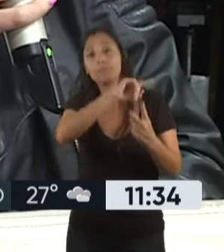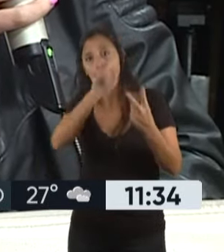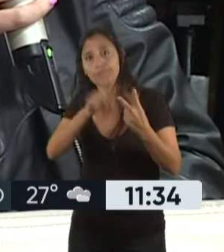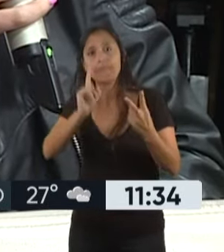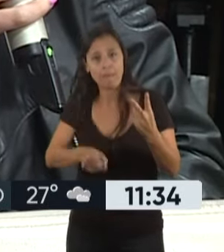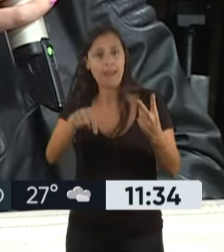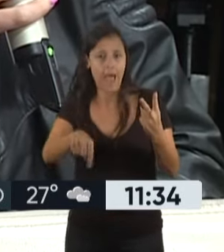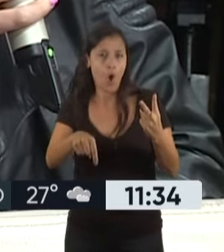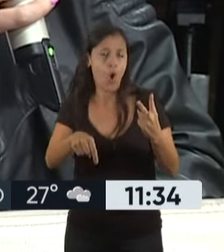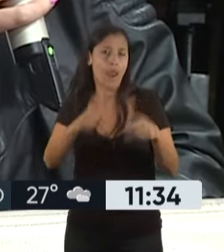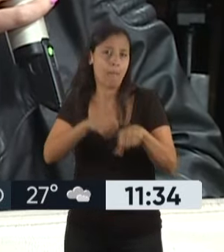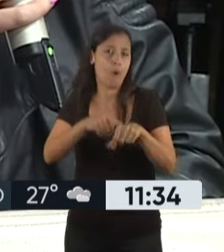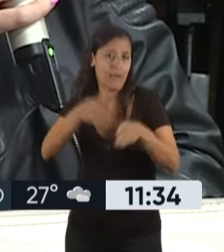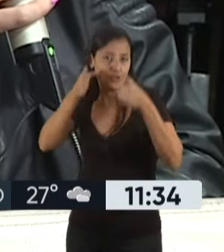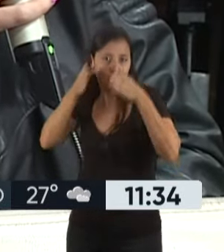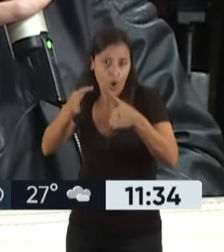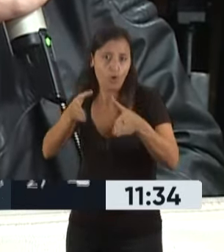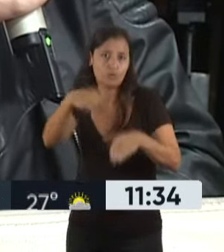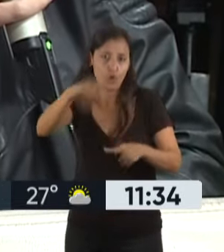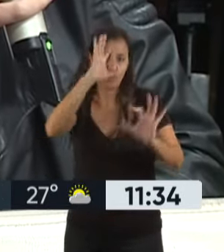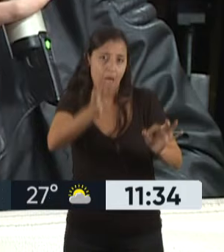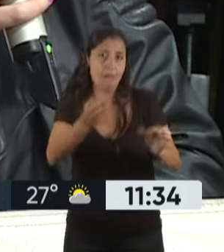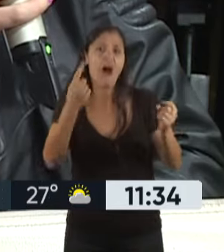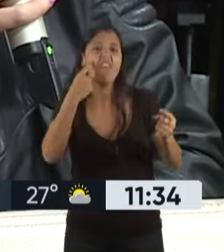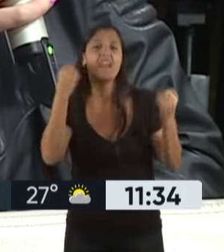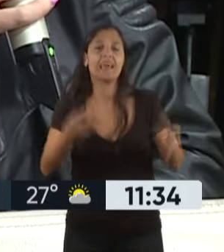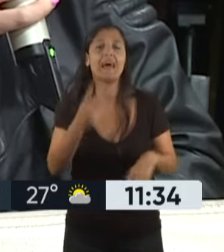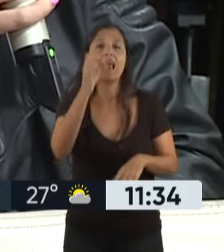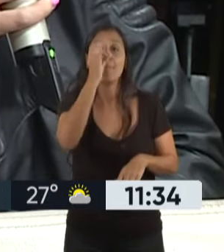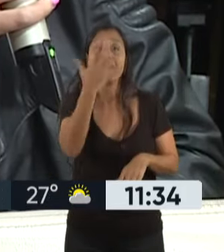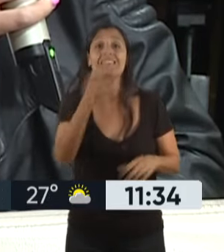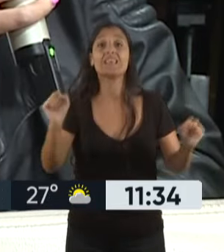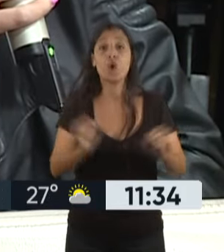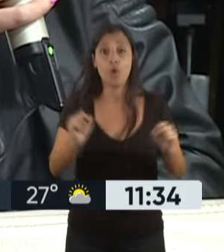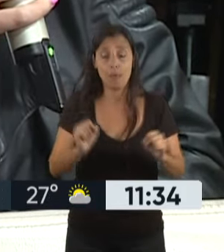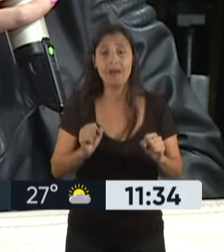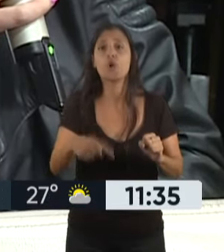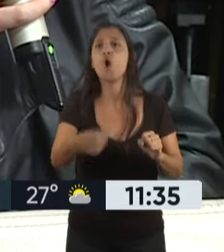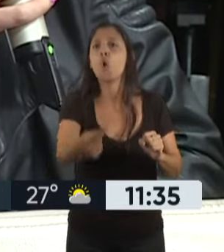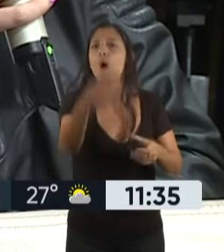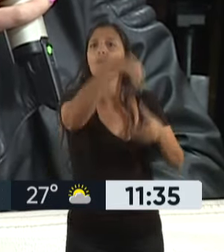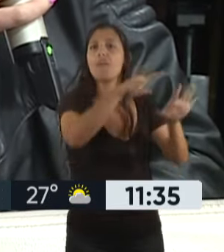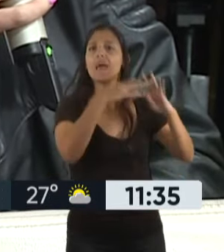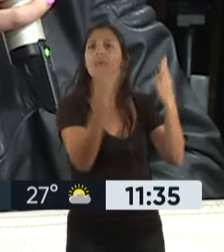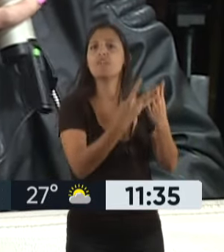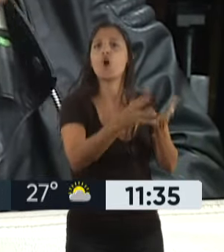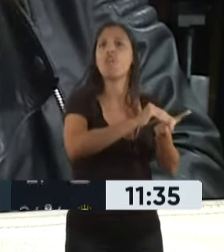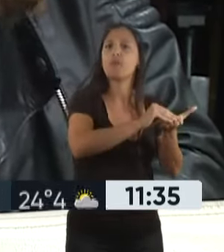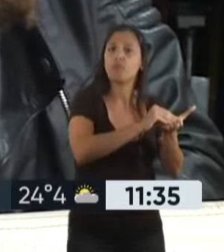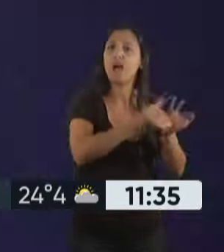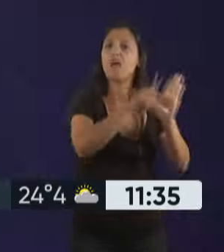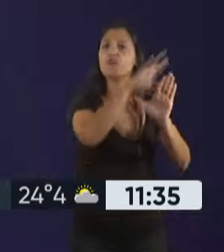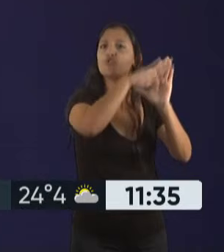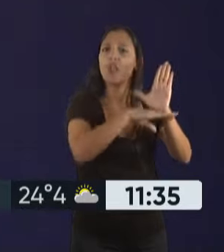el norte está justamente el 25 de mayo cuándo estiman que la ley bases se va a tratar en diputados